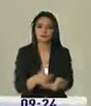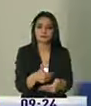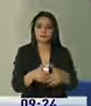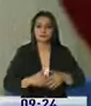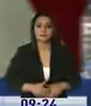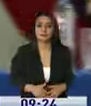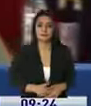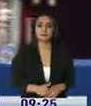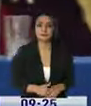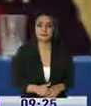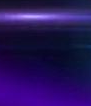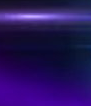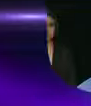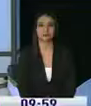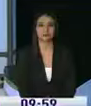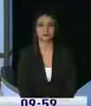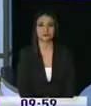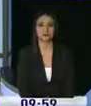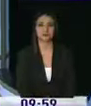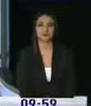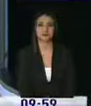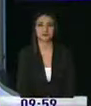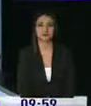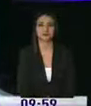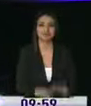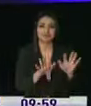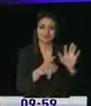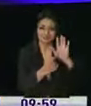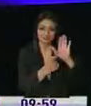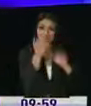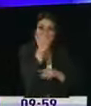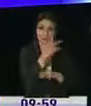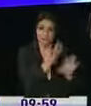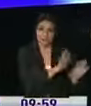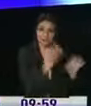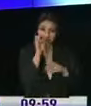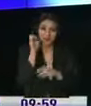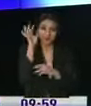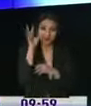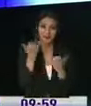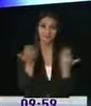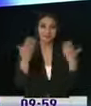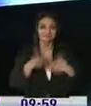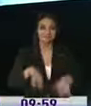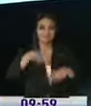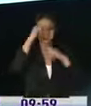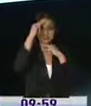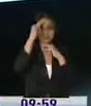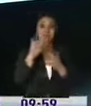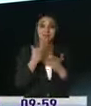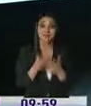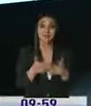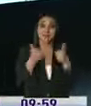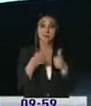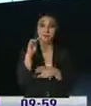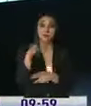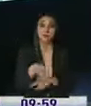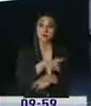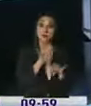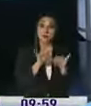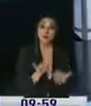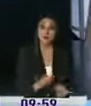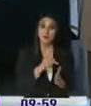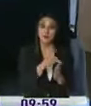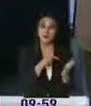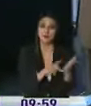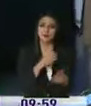Informó Alison. Quiero deseándoles, como todos los días, un excelente martes. Por favor, quédese en la señal de Televicentro.